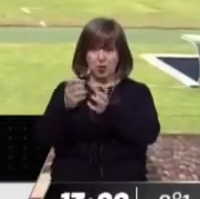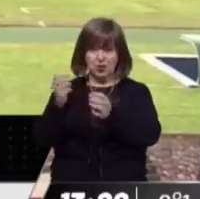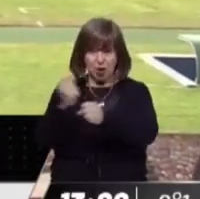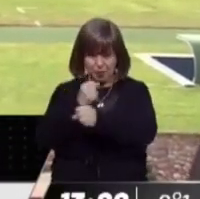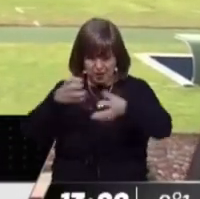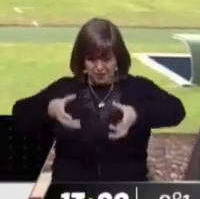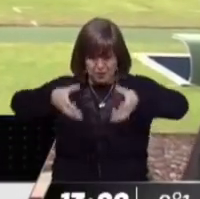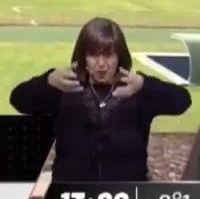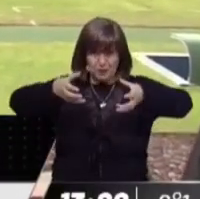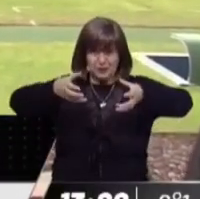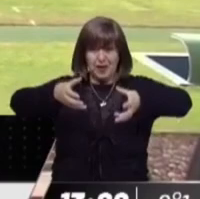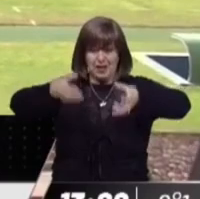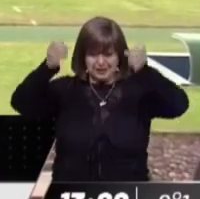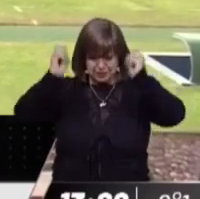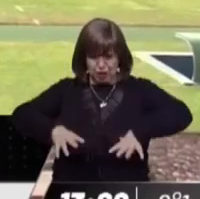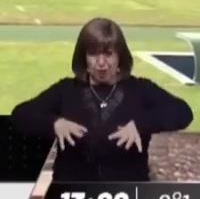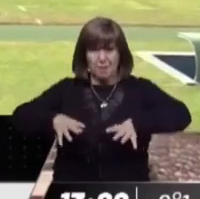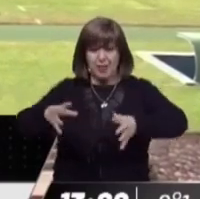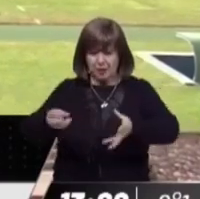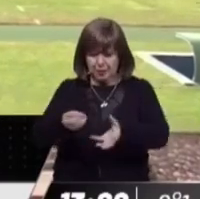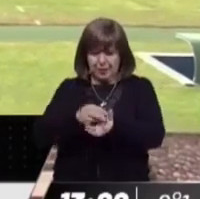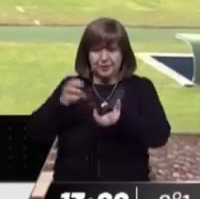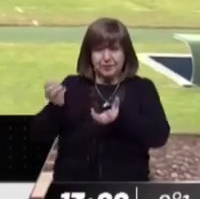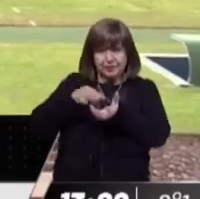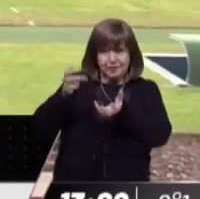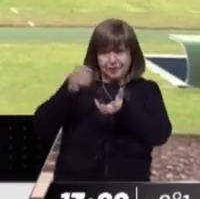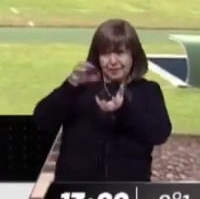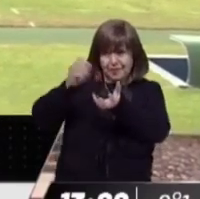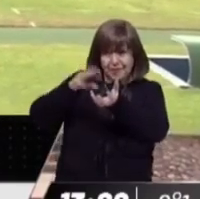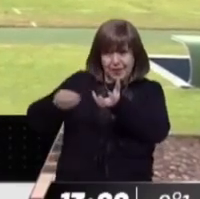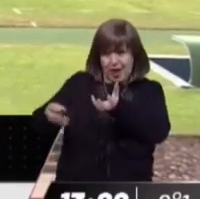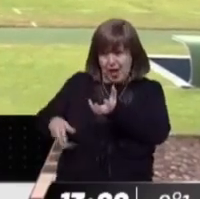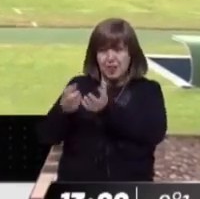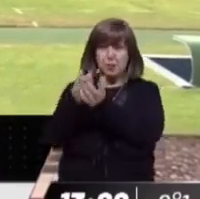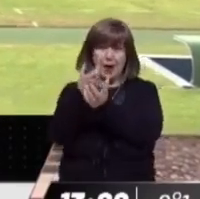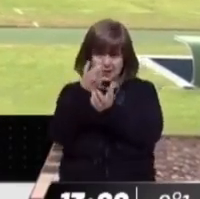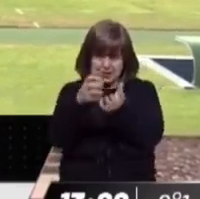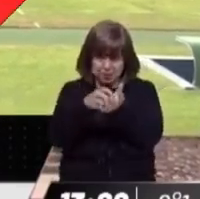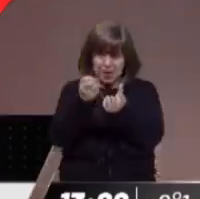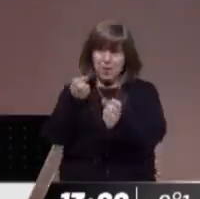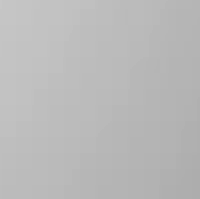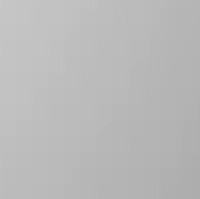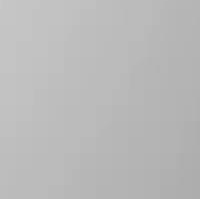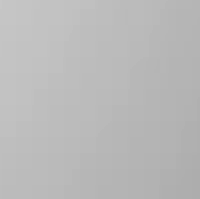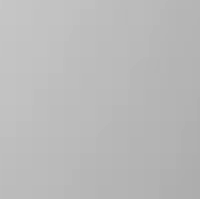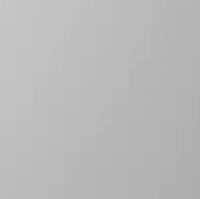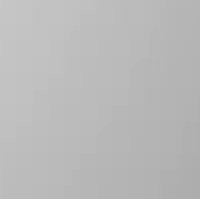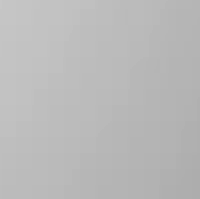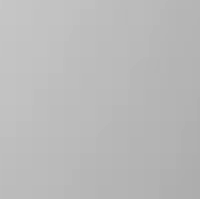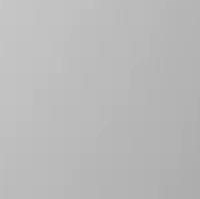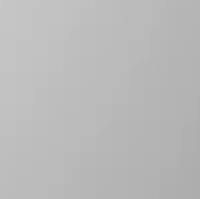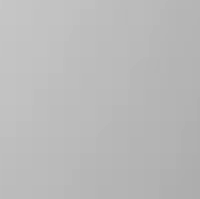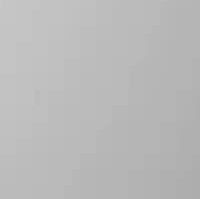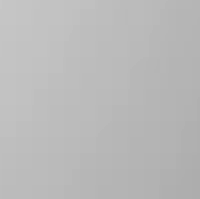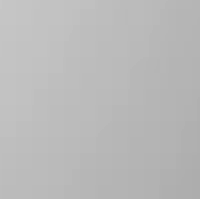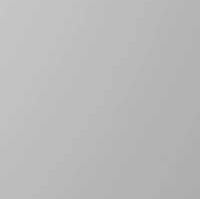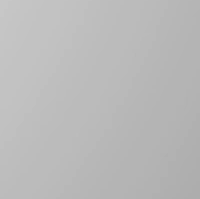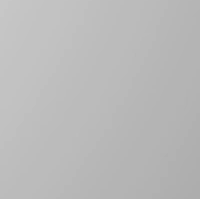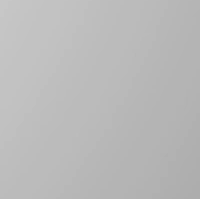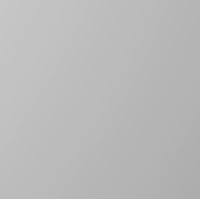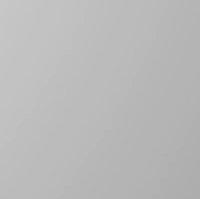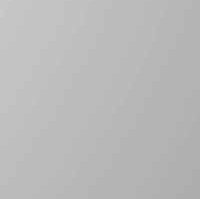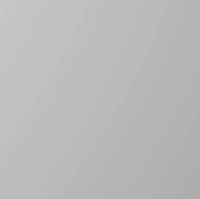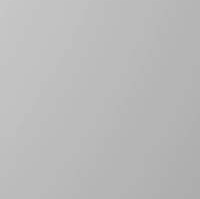no Lamentablemente se vio para todo el país un papelon Pero bueno ese costo es más o menos de 4 millones de pesos